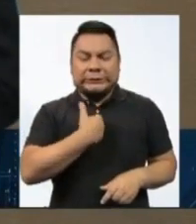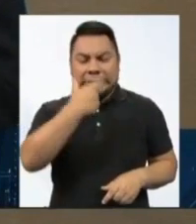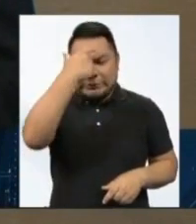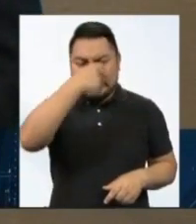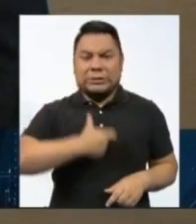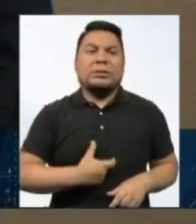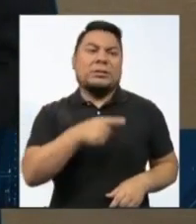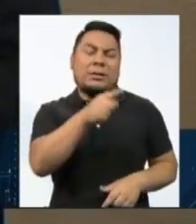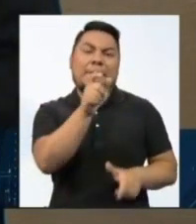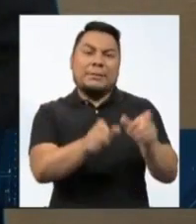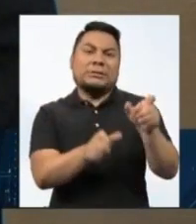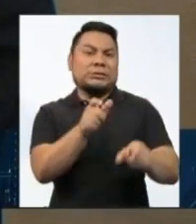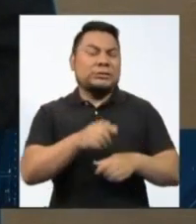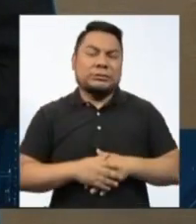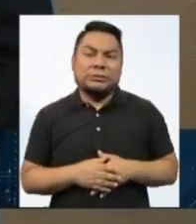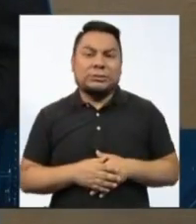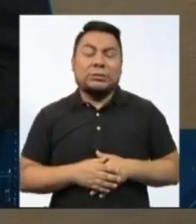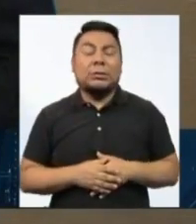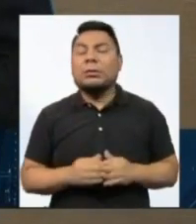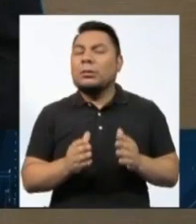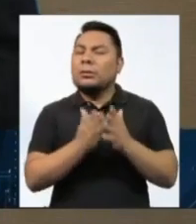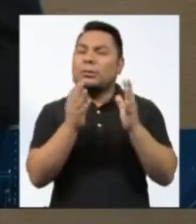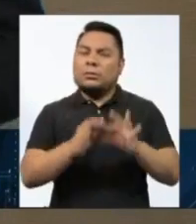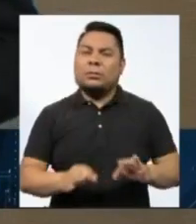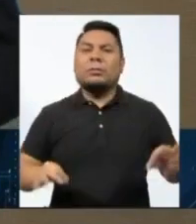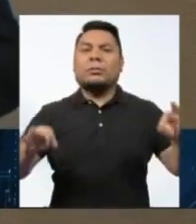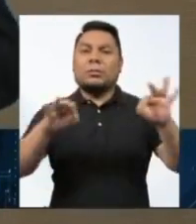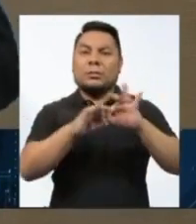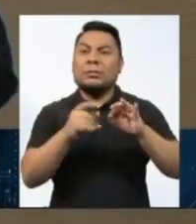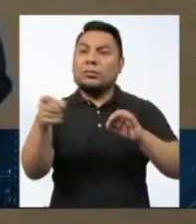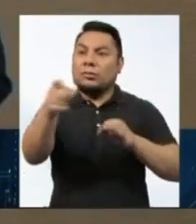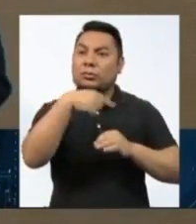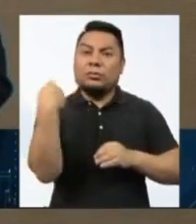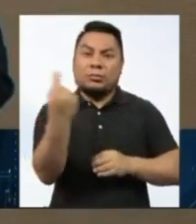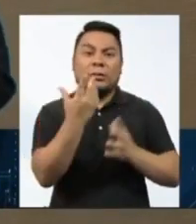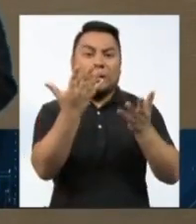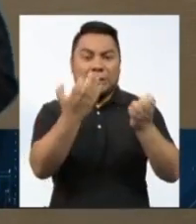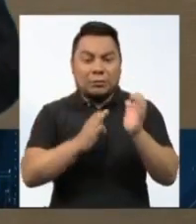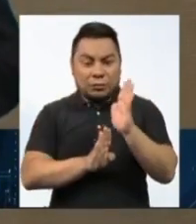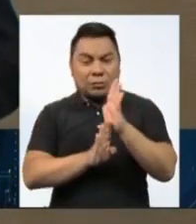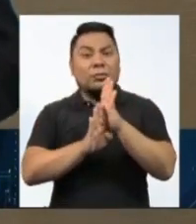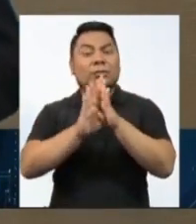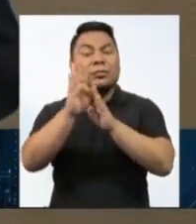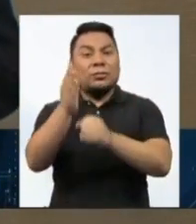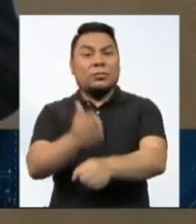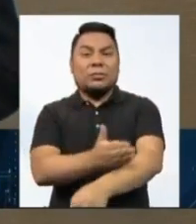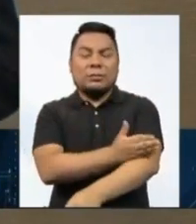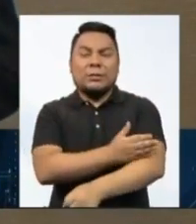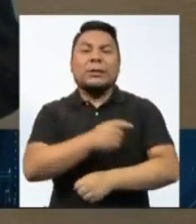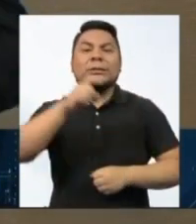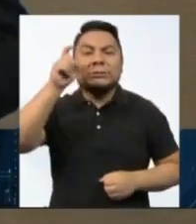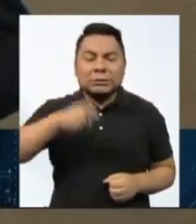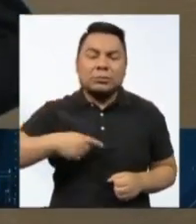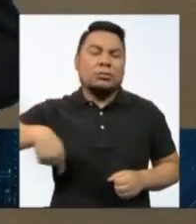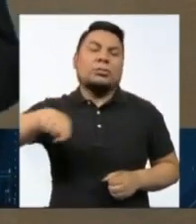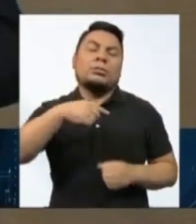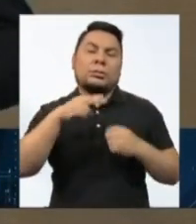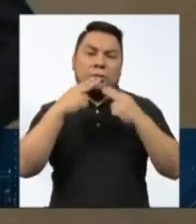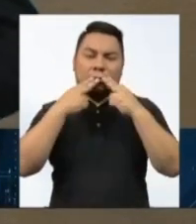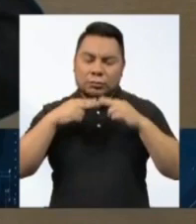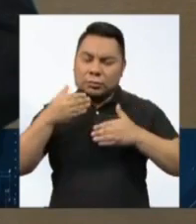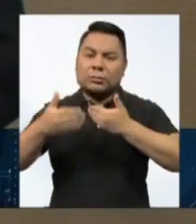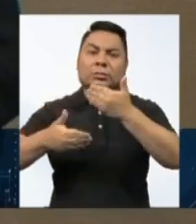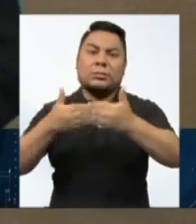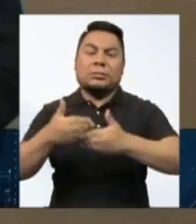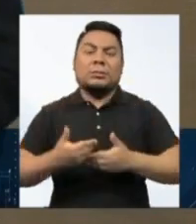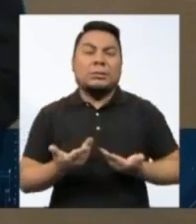las personas. Y es fundamental, si queremos progresar, desarrollar, tener la moral al tope. Y entonces, eso